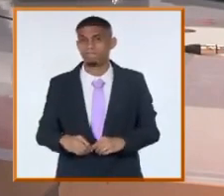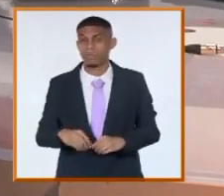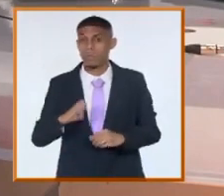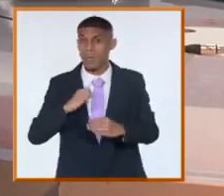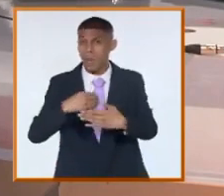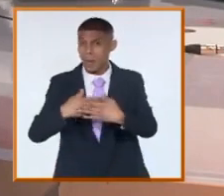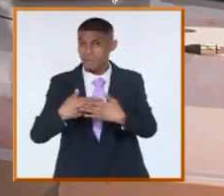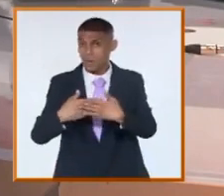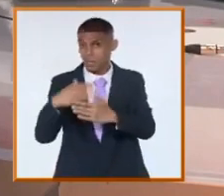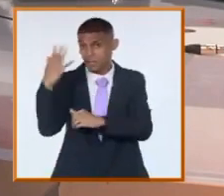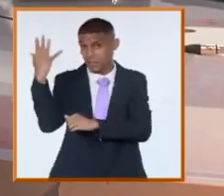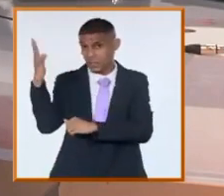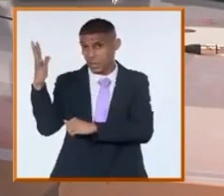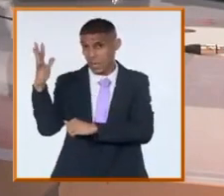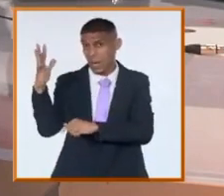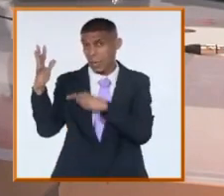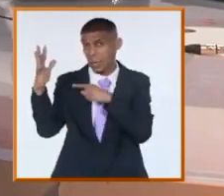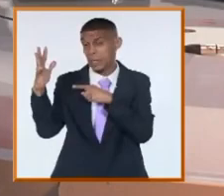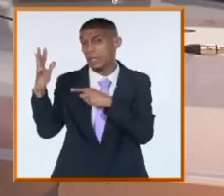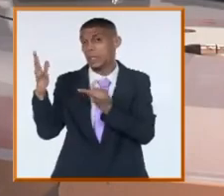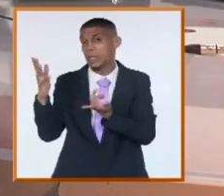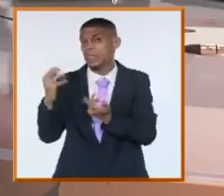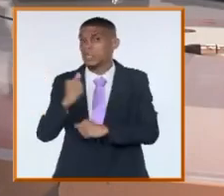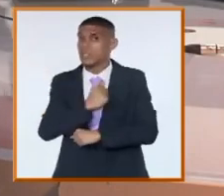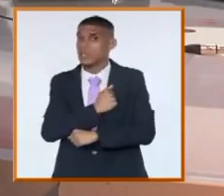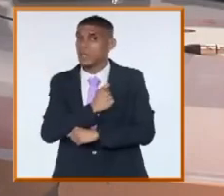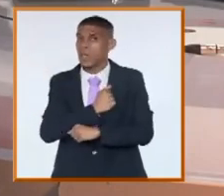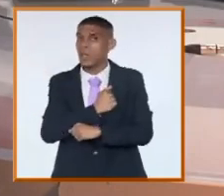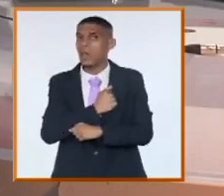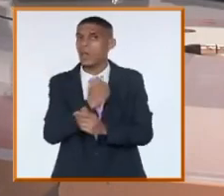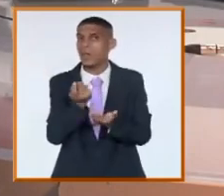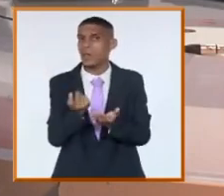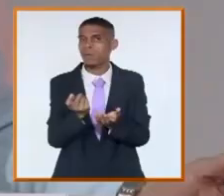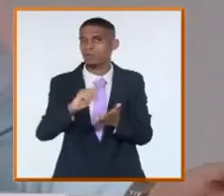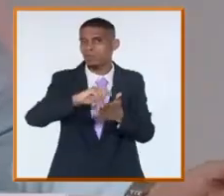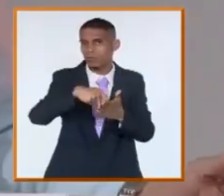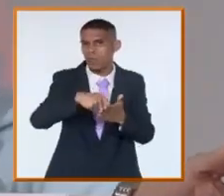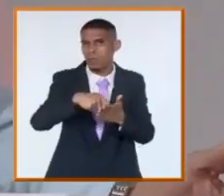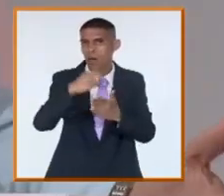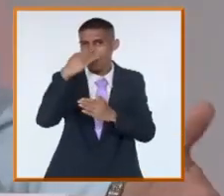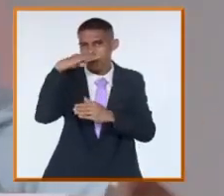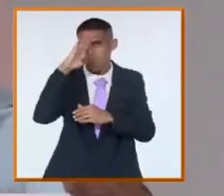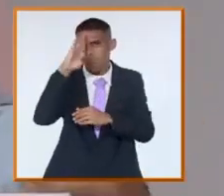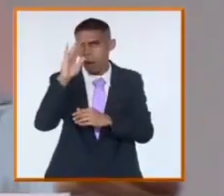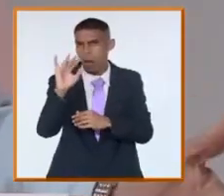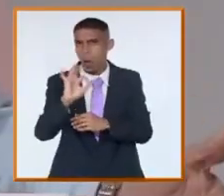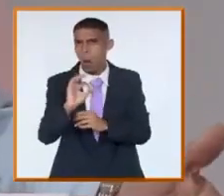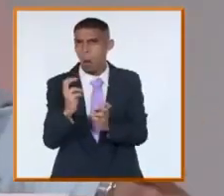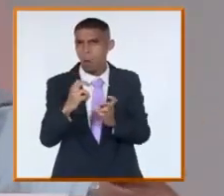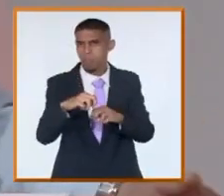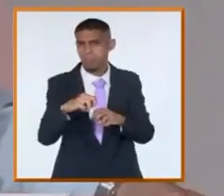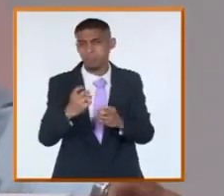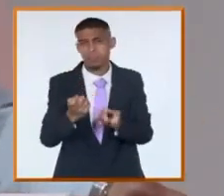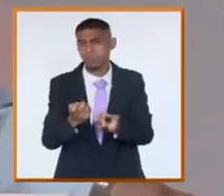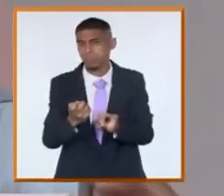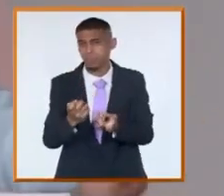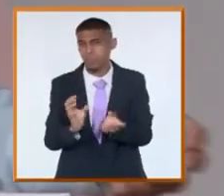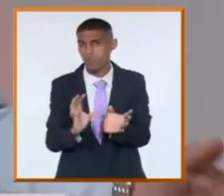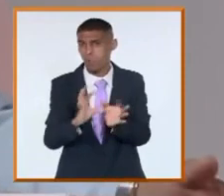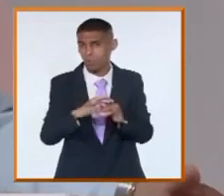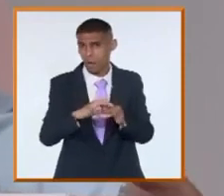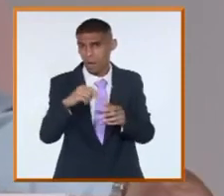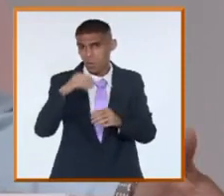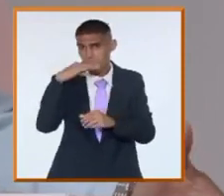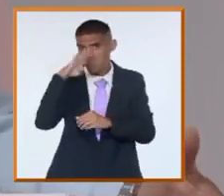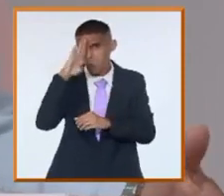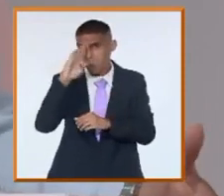empresas extranjeras quieren inclusive asociarse o trabajar en algo con alguna organización cubana o quiera entrar en determinadas